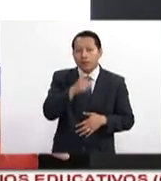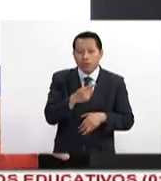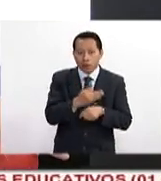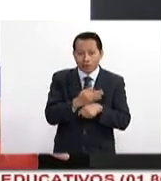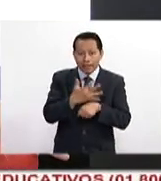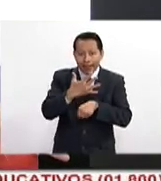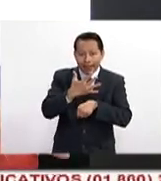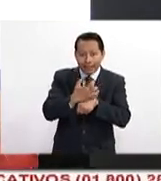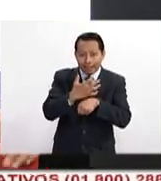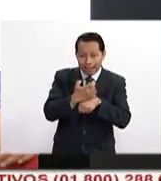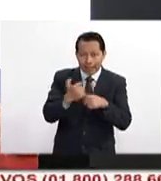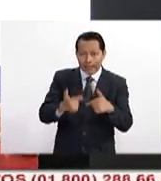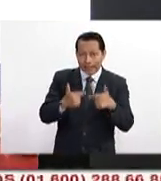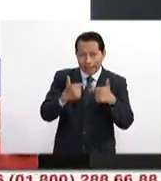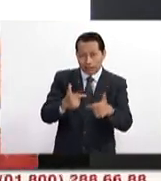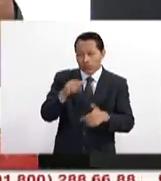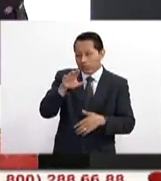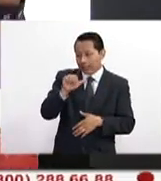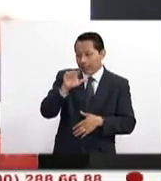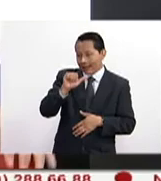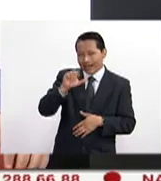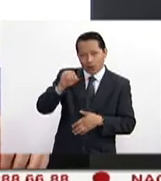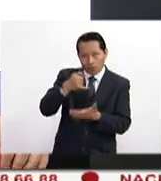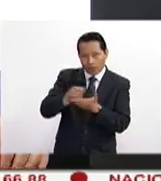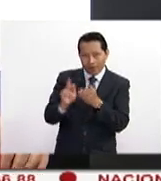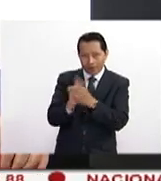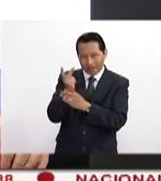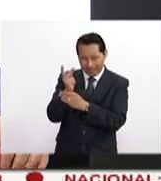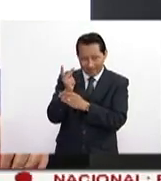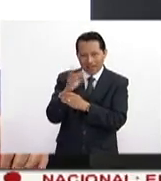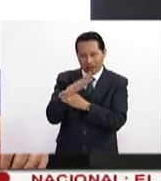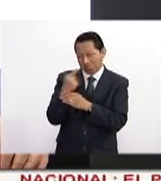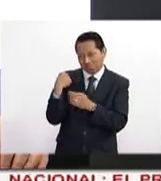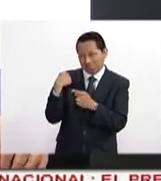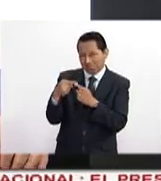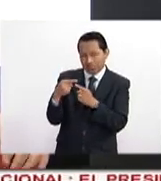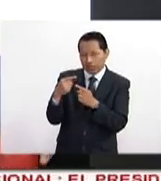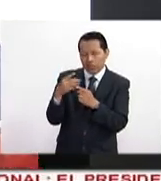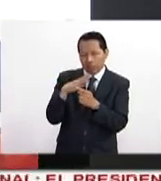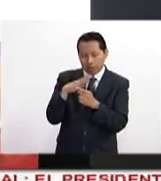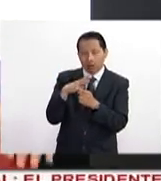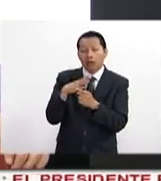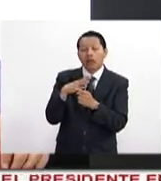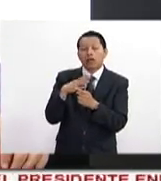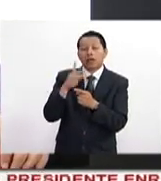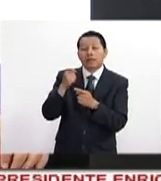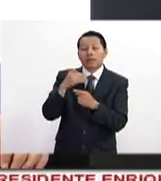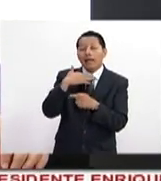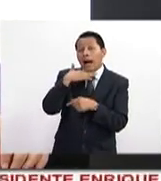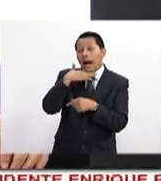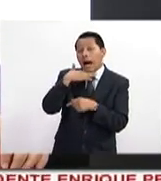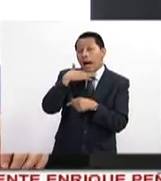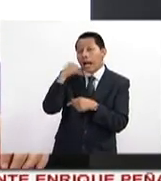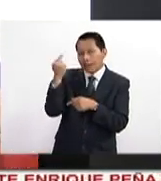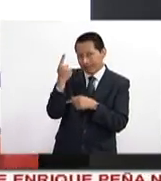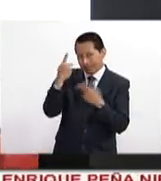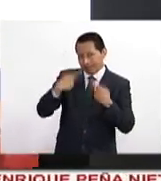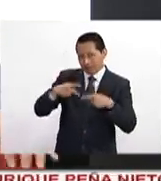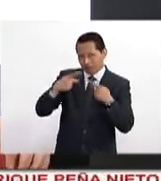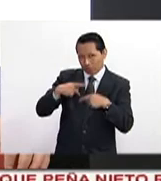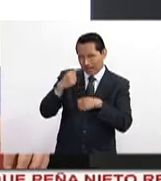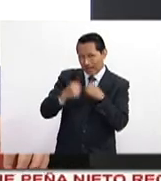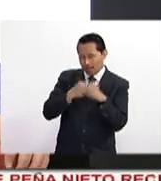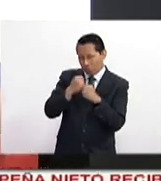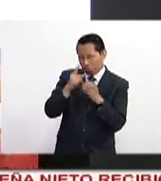quinta generación de cacaoteros, desde pues hace mucho tiempo. Y un inmigrante alemán en los años 20 fundó